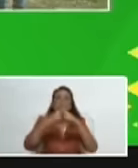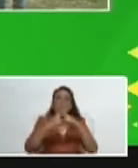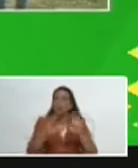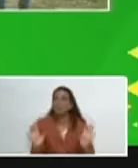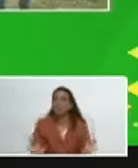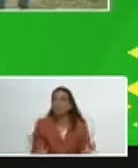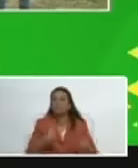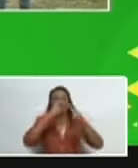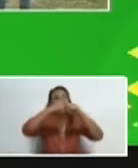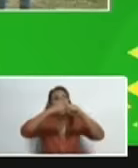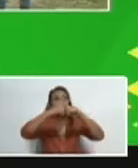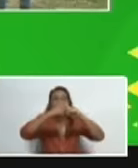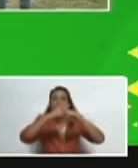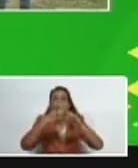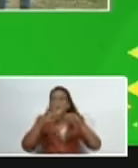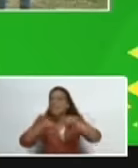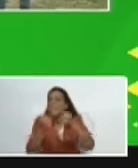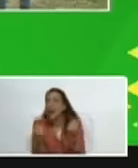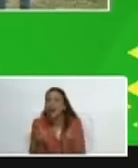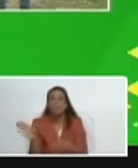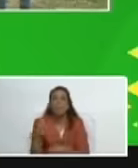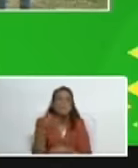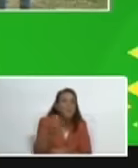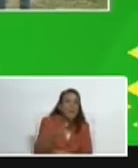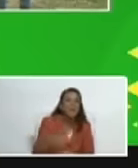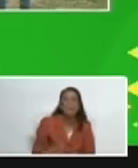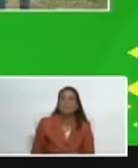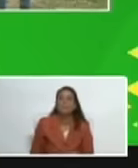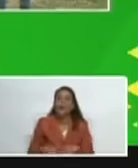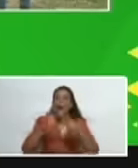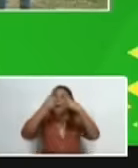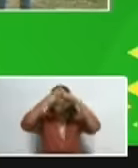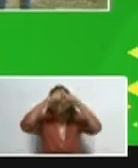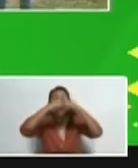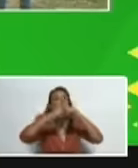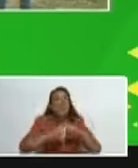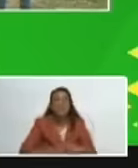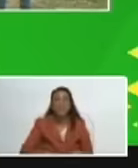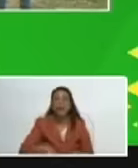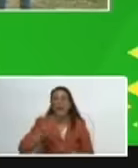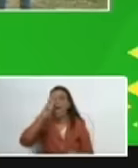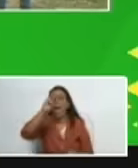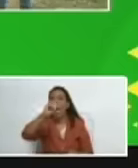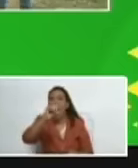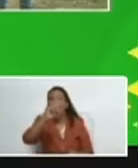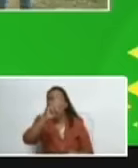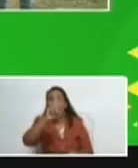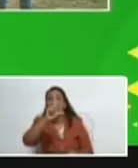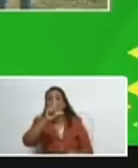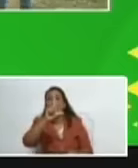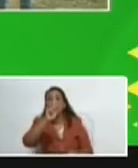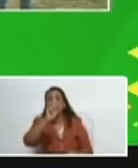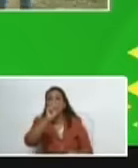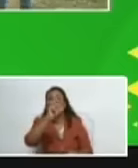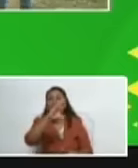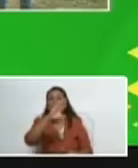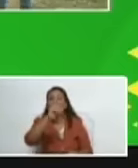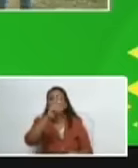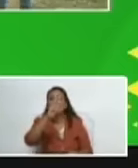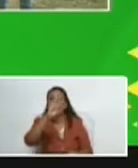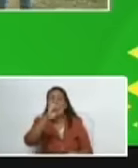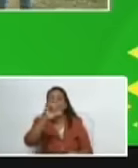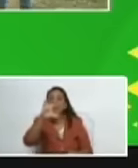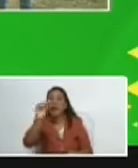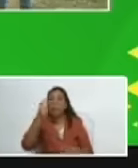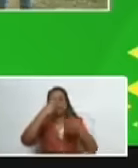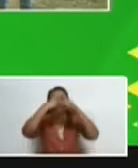panes y peces. Ahora nosotros estamos multiplicando la producción diversa en el